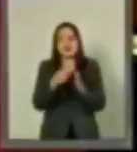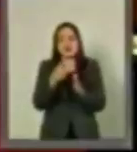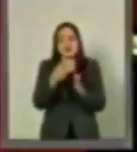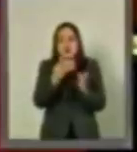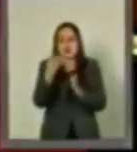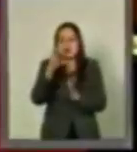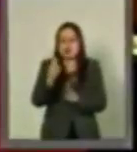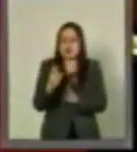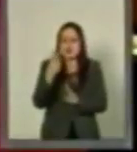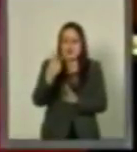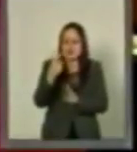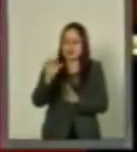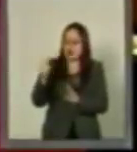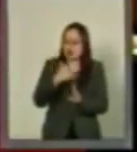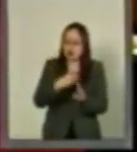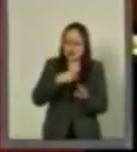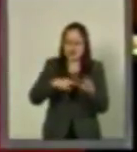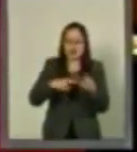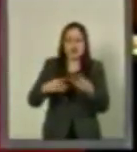3.433.000 a otro.